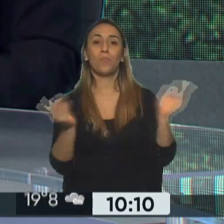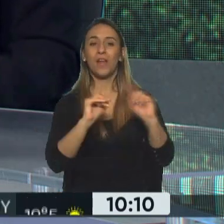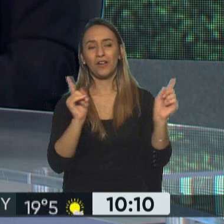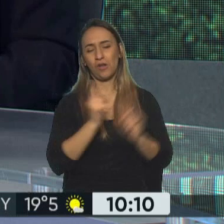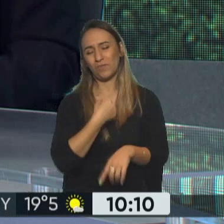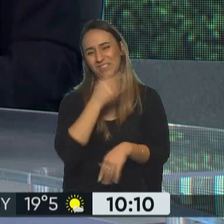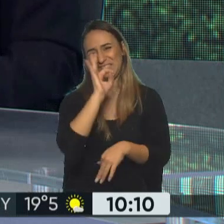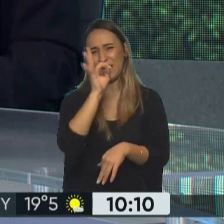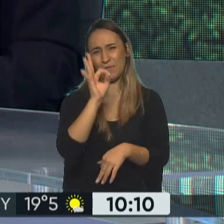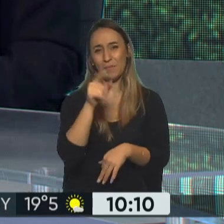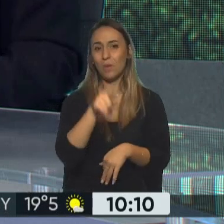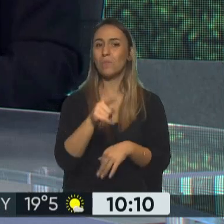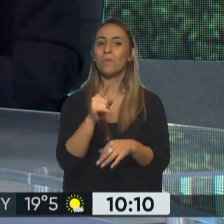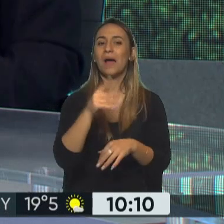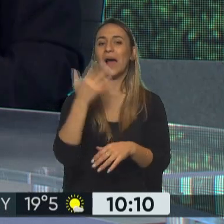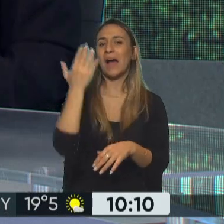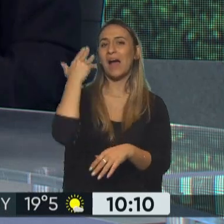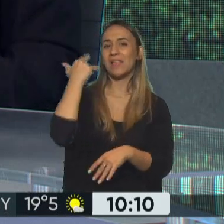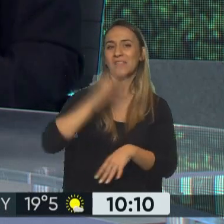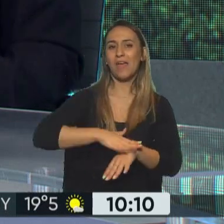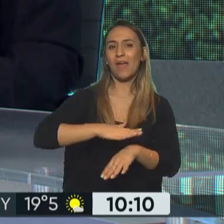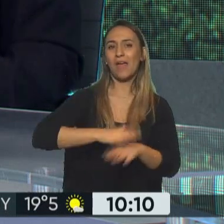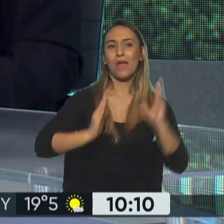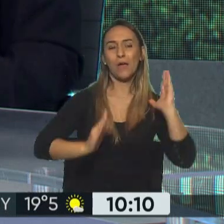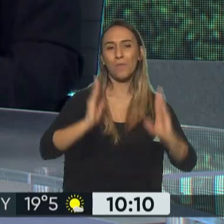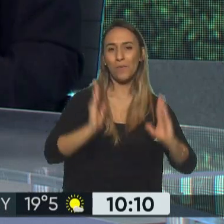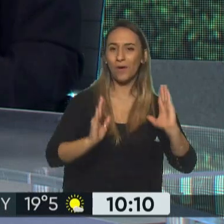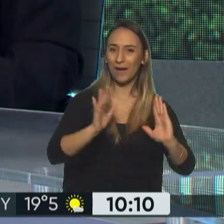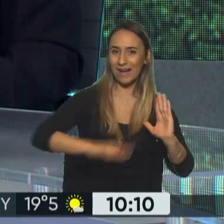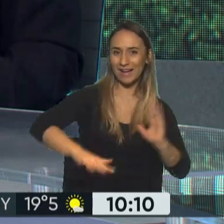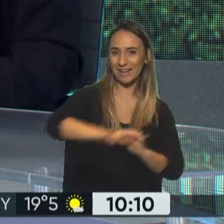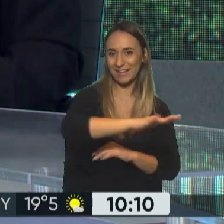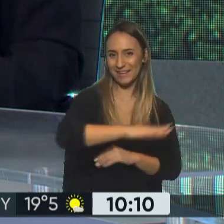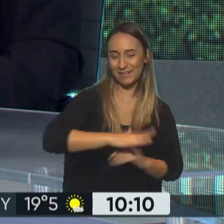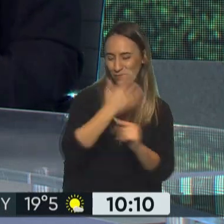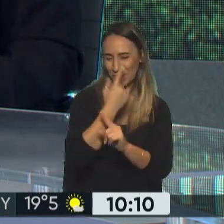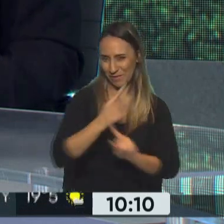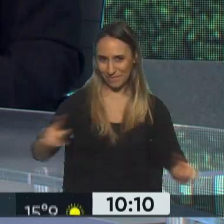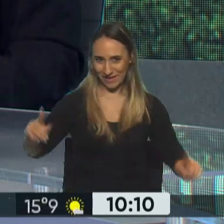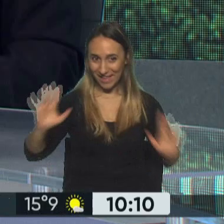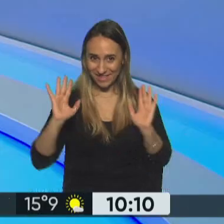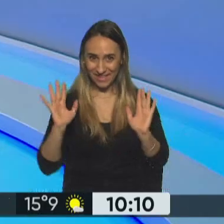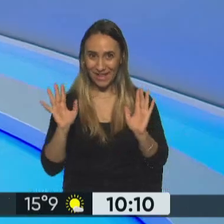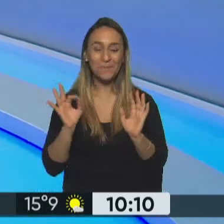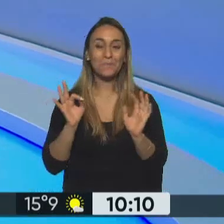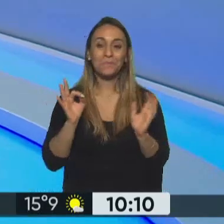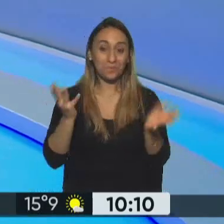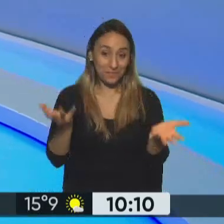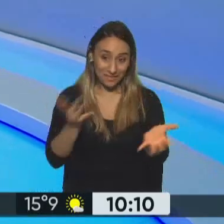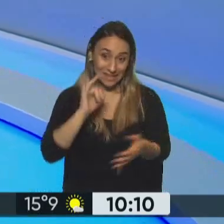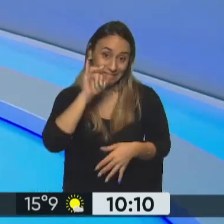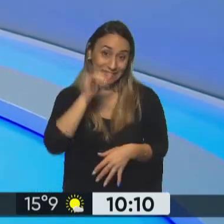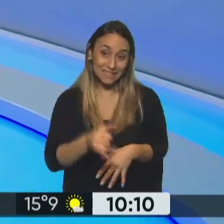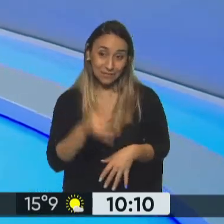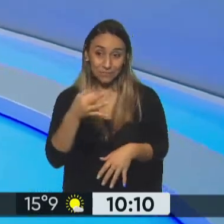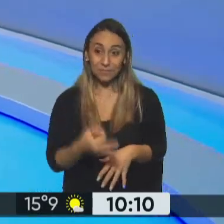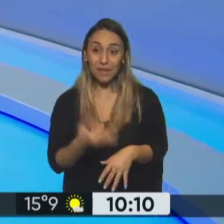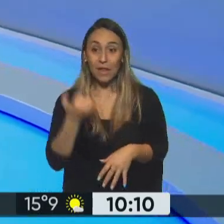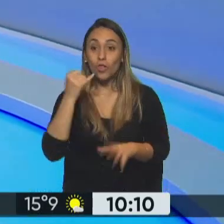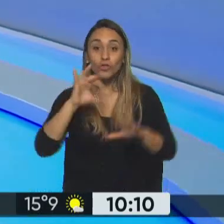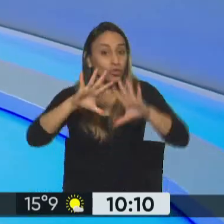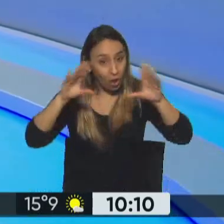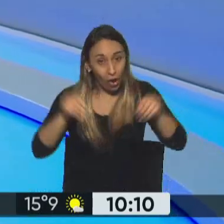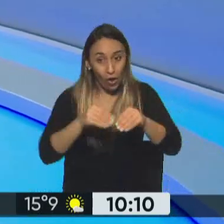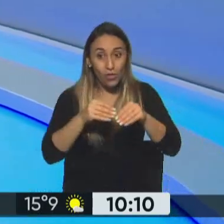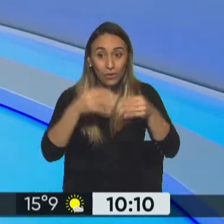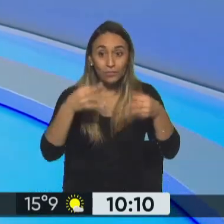que era muy diferente la realidad de esa historia de lo que después nos empezaron a contar, ¿no? Sí, realmente, bueno, estaba todo por hacerse.